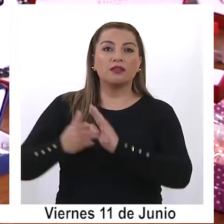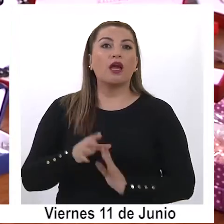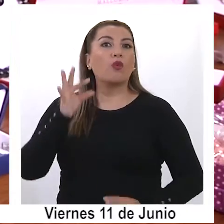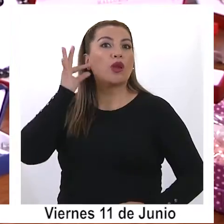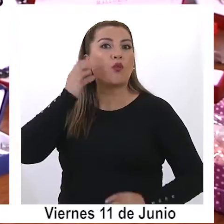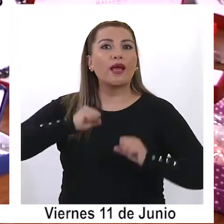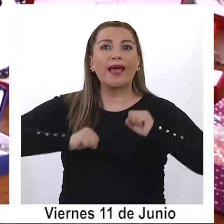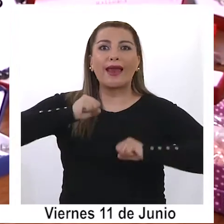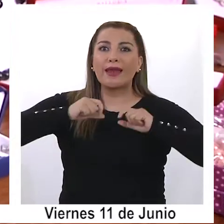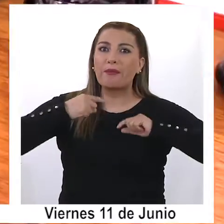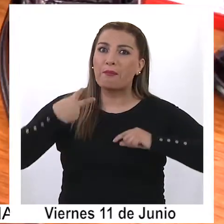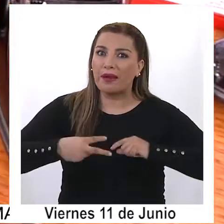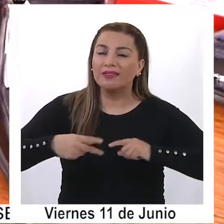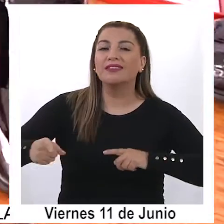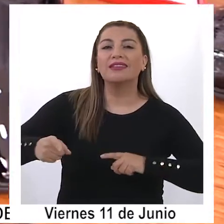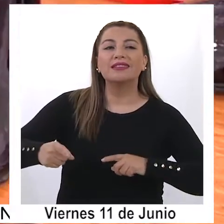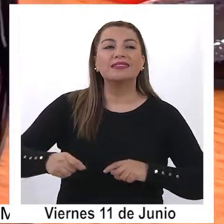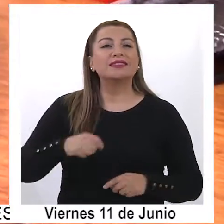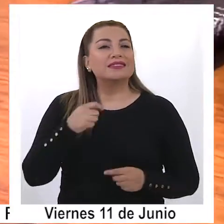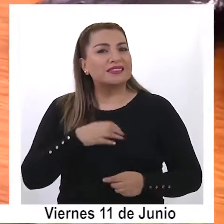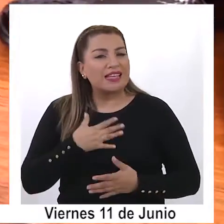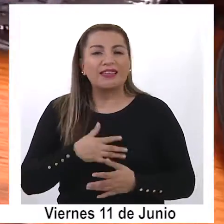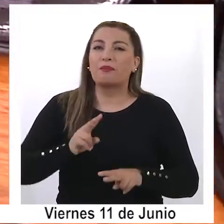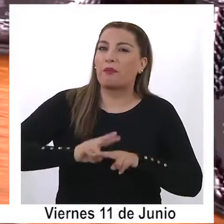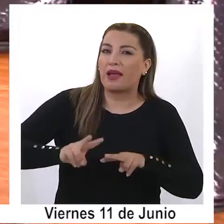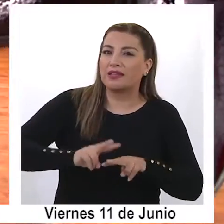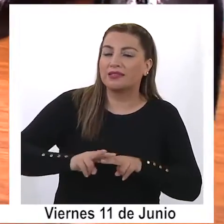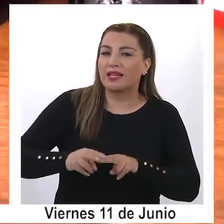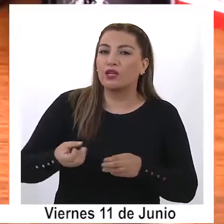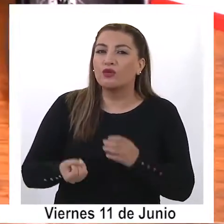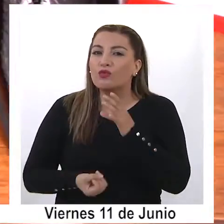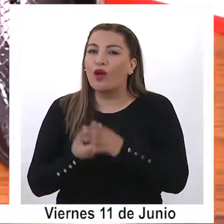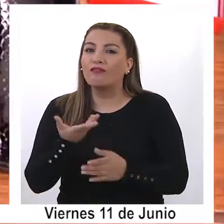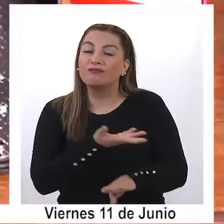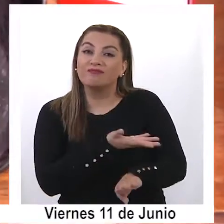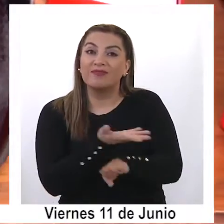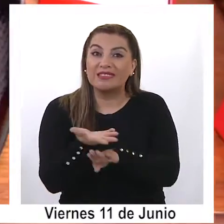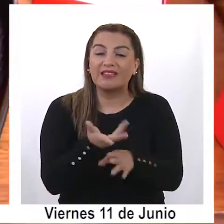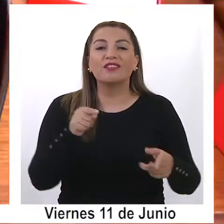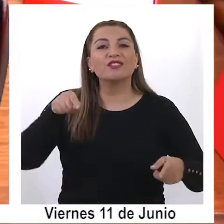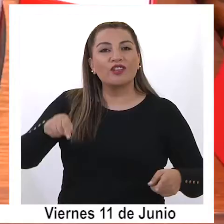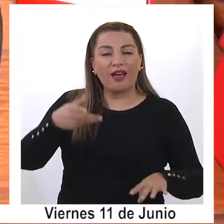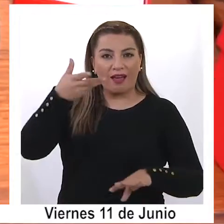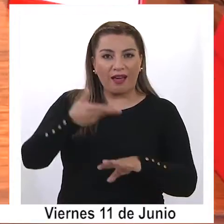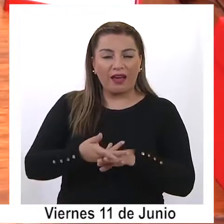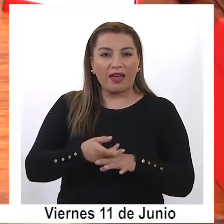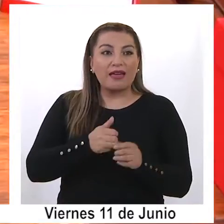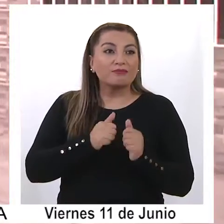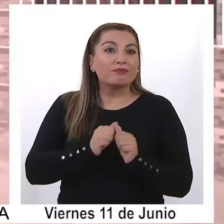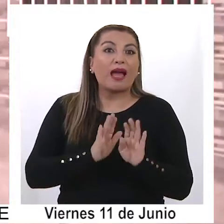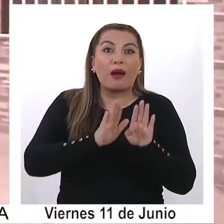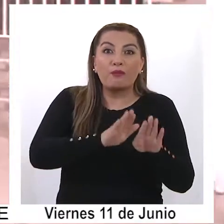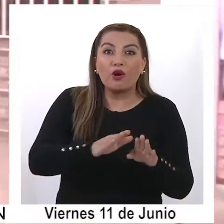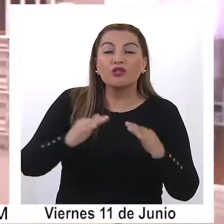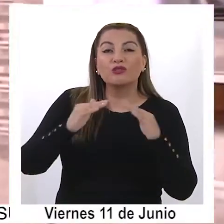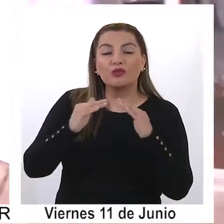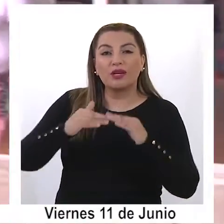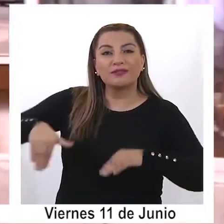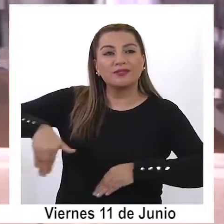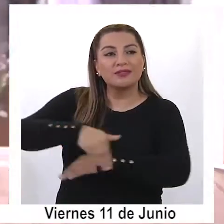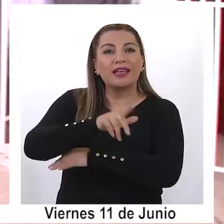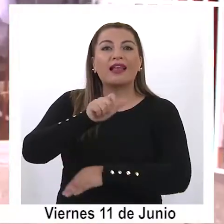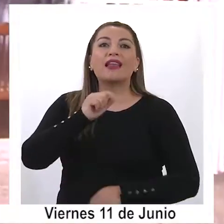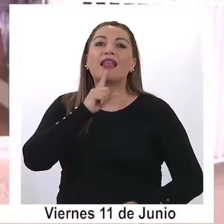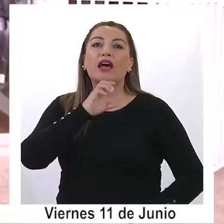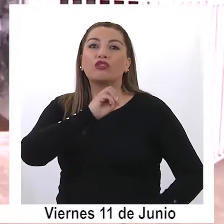emprendedora, se siente en la capacidad de seguir innovando en sus servicios y actualmente ofrece asesoría en su casa, ubicada en